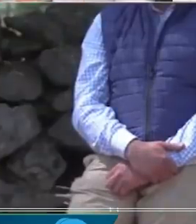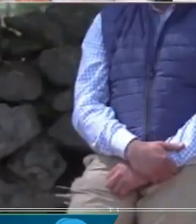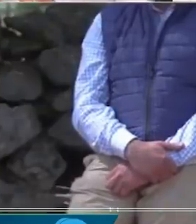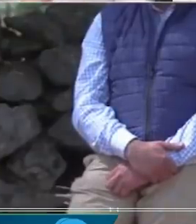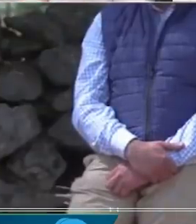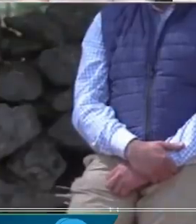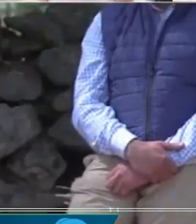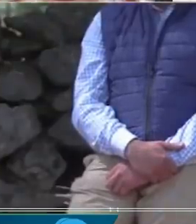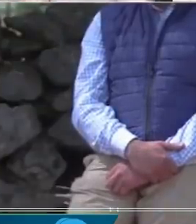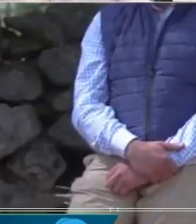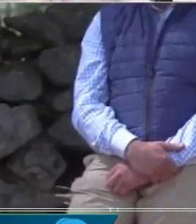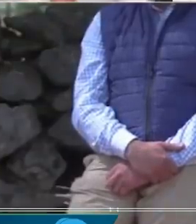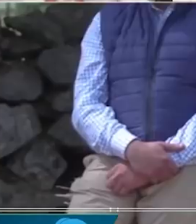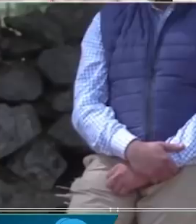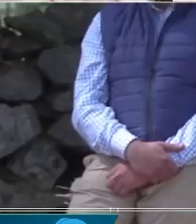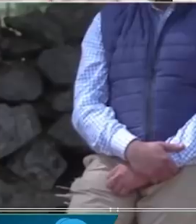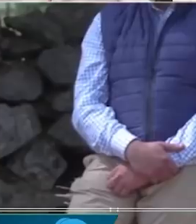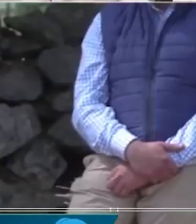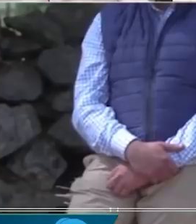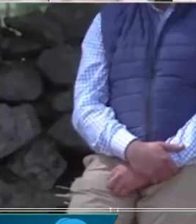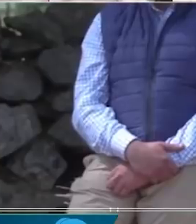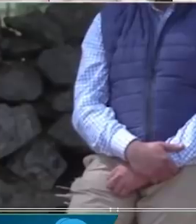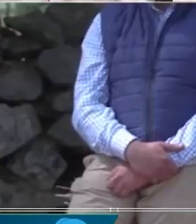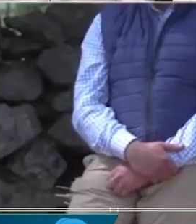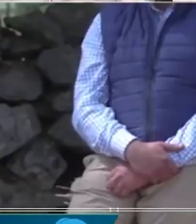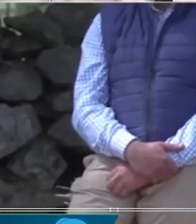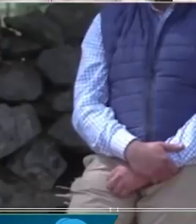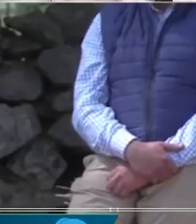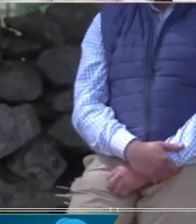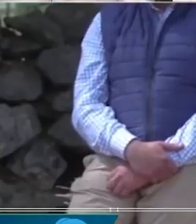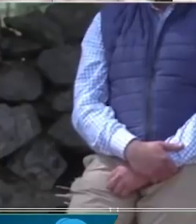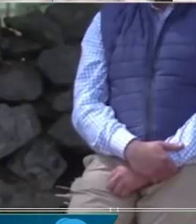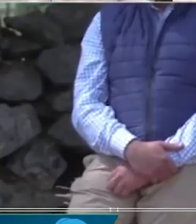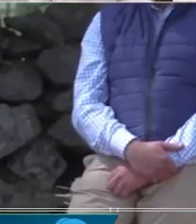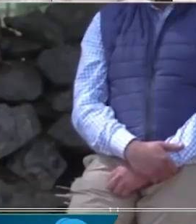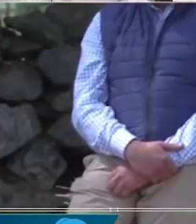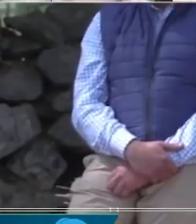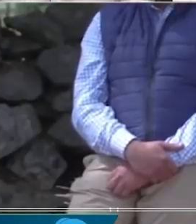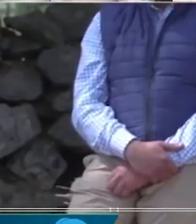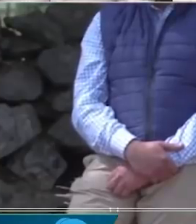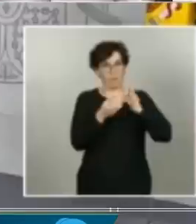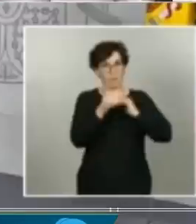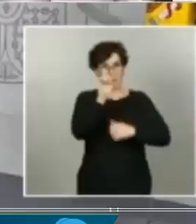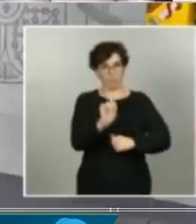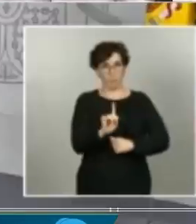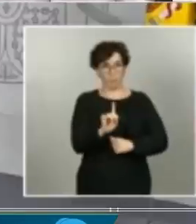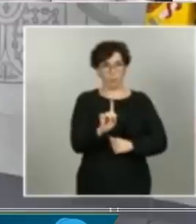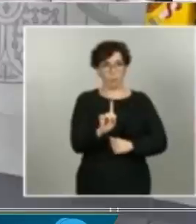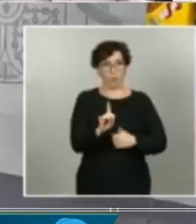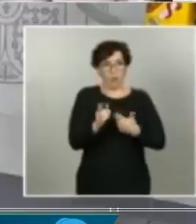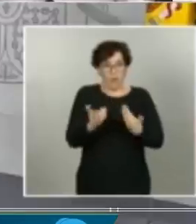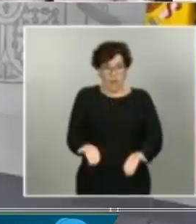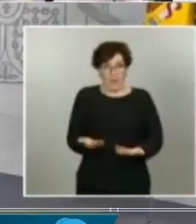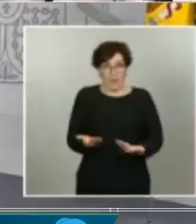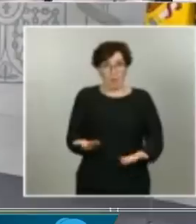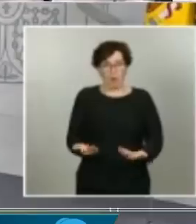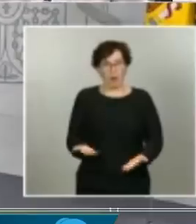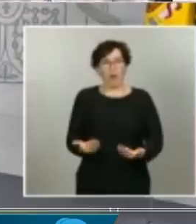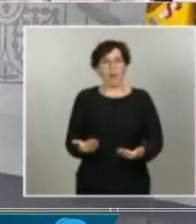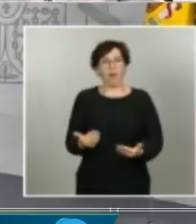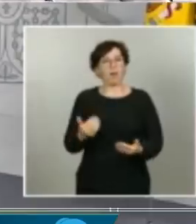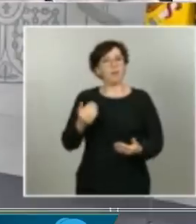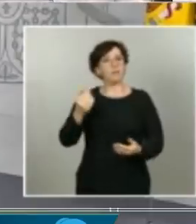mayores que tuvieran síntomas muy compatibles con el kobe 19 con el coronavirus había que dejarlos dentro de las residencias y dentro de sus cuartos